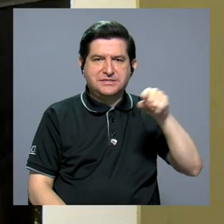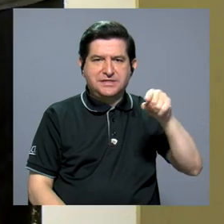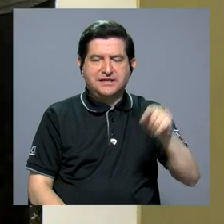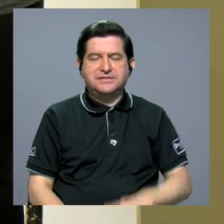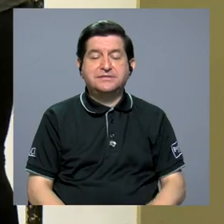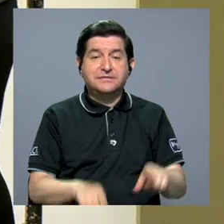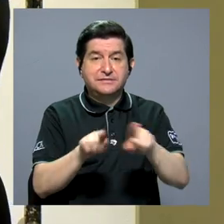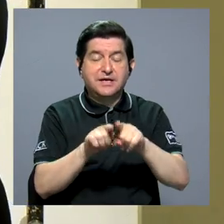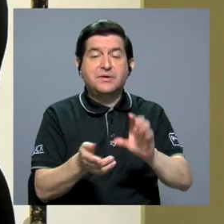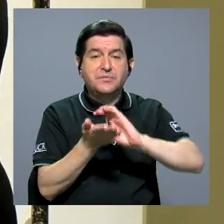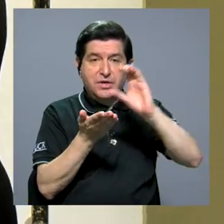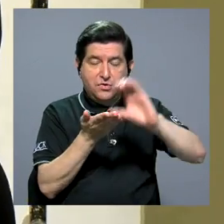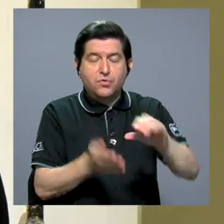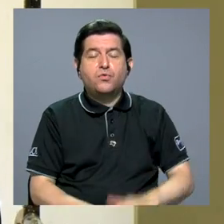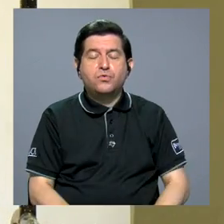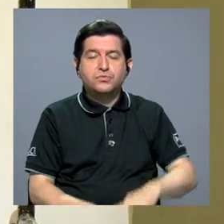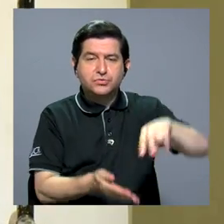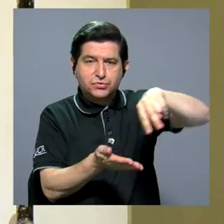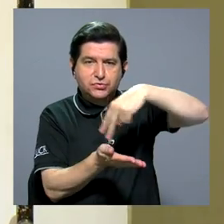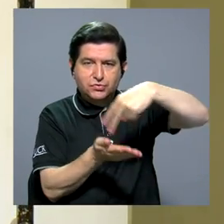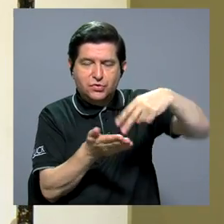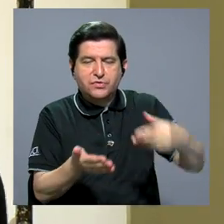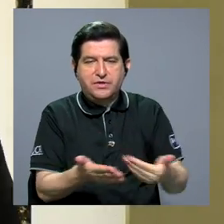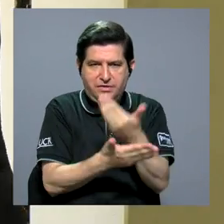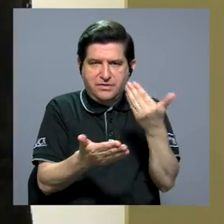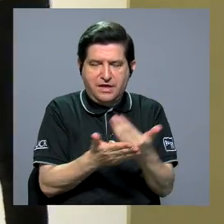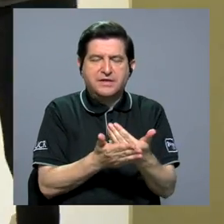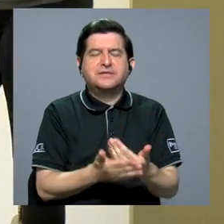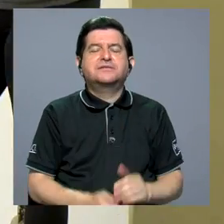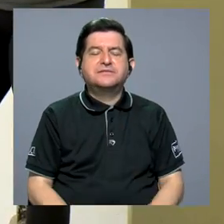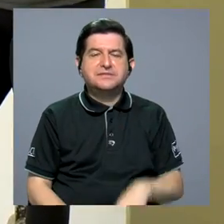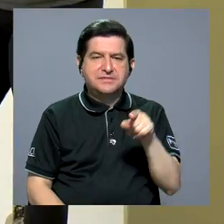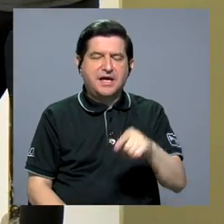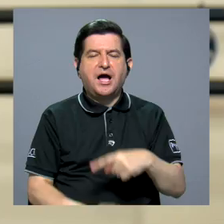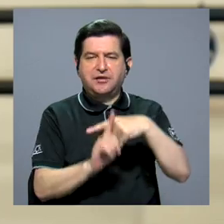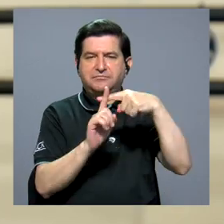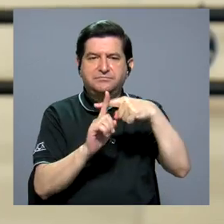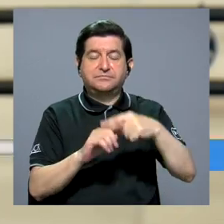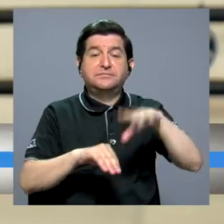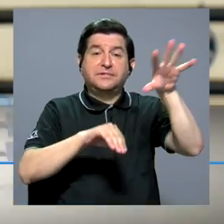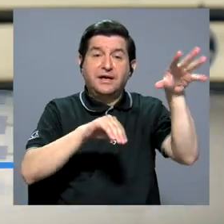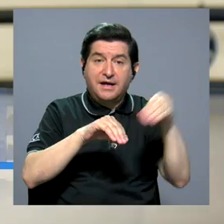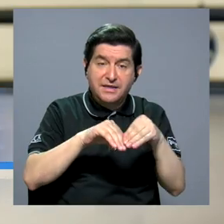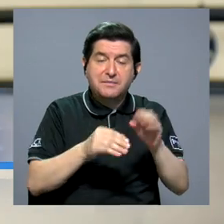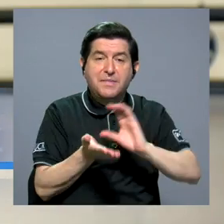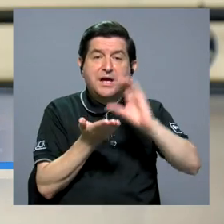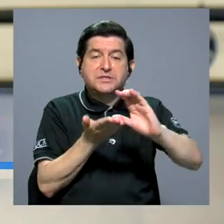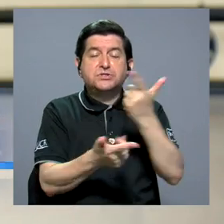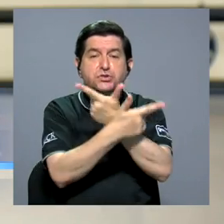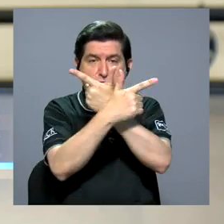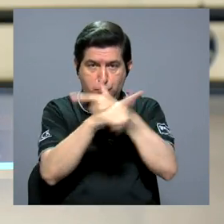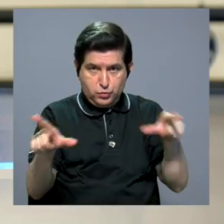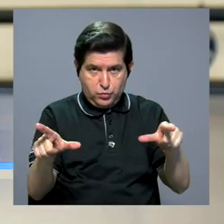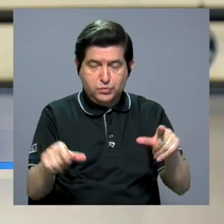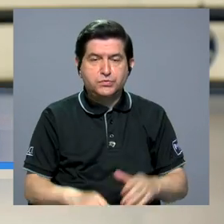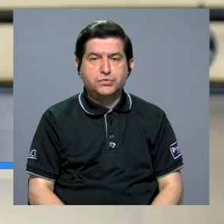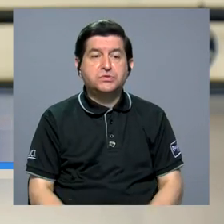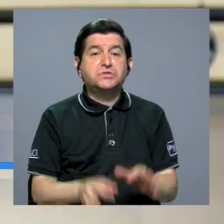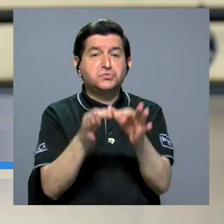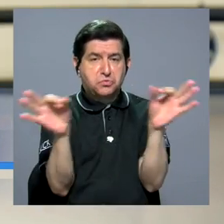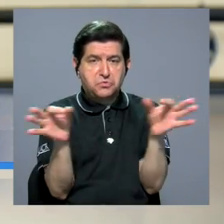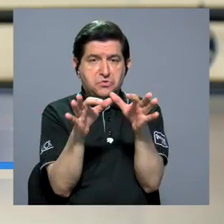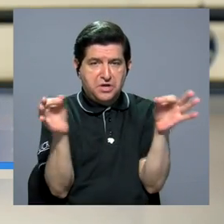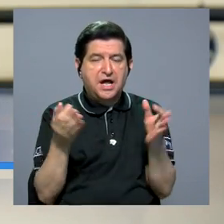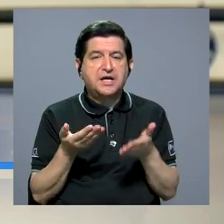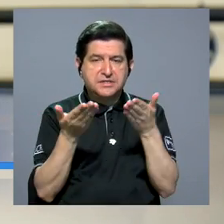Además, ofrecemos un curso de danza contemporánea intermedio también. Y aparte de los cursos libres también, que es un